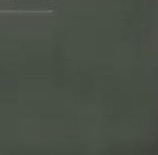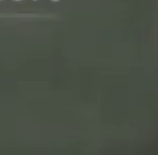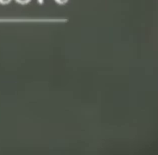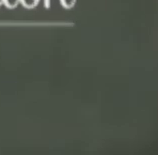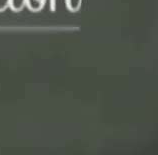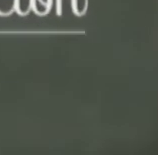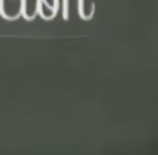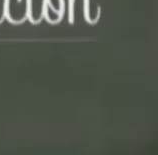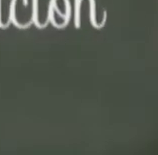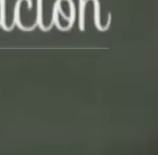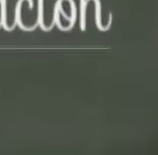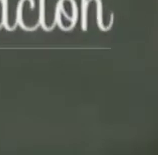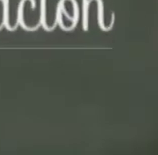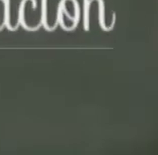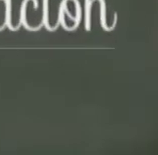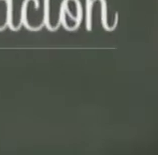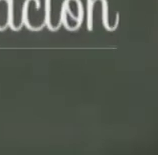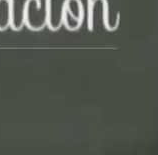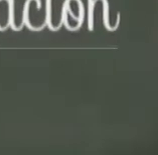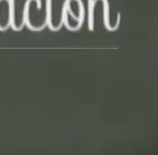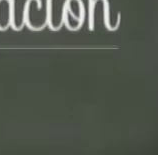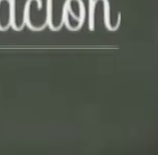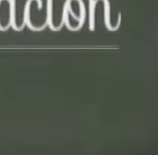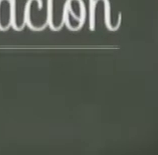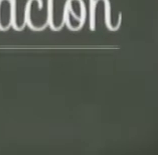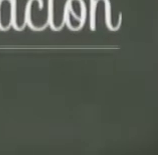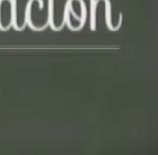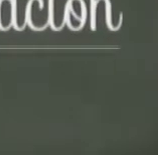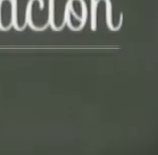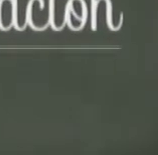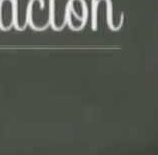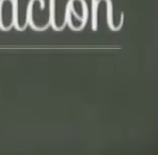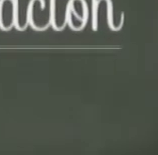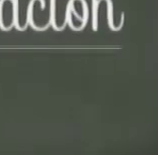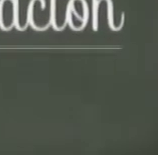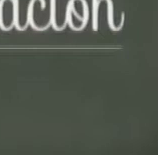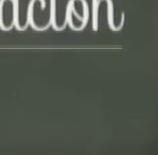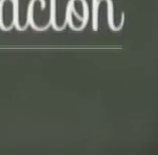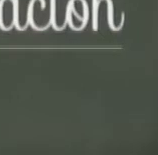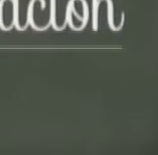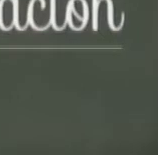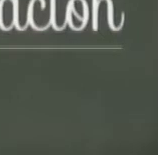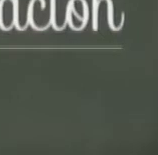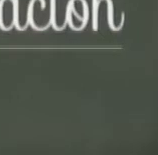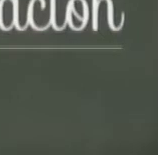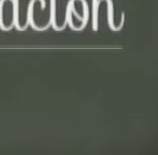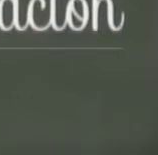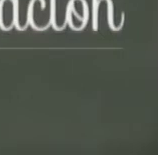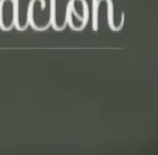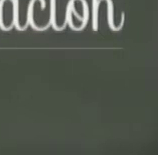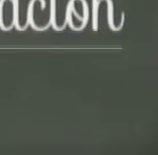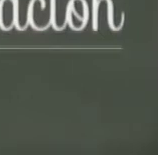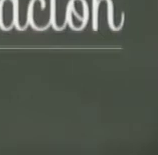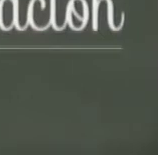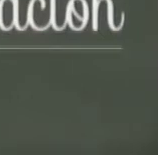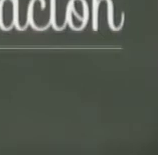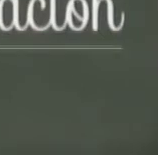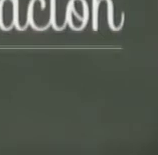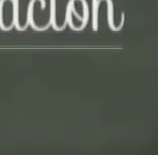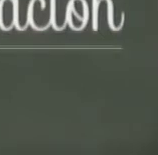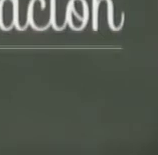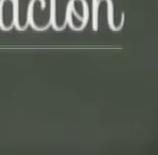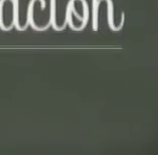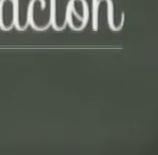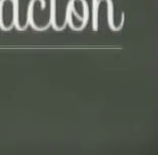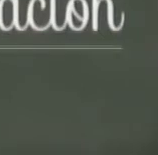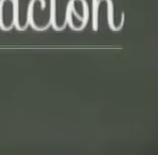con su famoso pienso, luego existo, sienta las bases del racionalismo, es decir, la confianza en la razón humana como medio de verificar